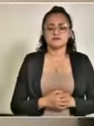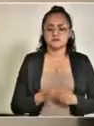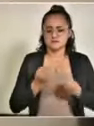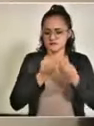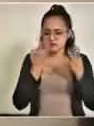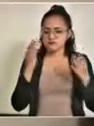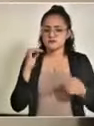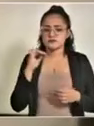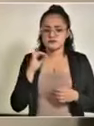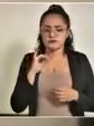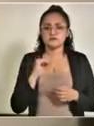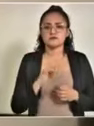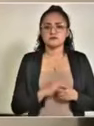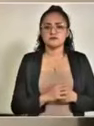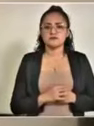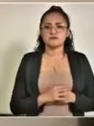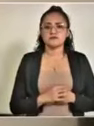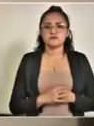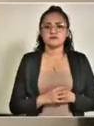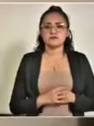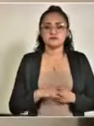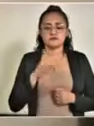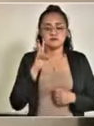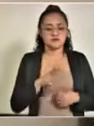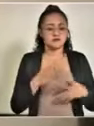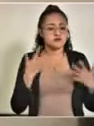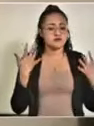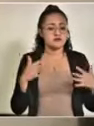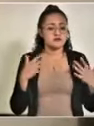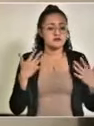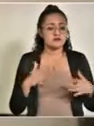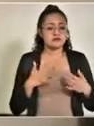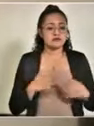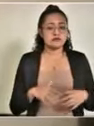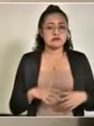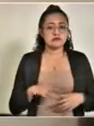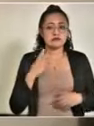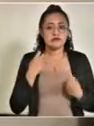Claro que sí. Es una evidente ejecución